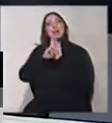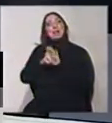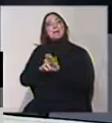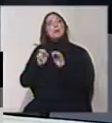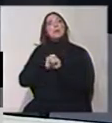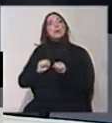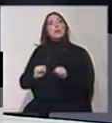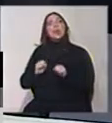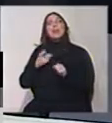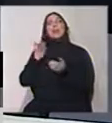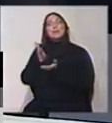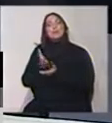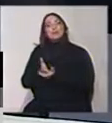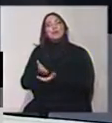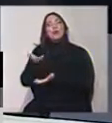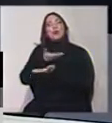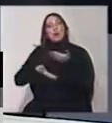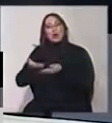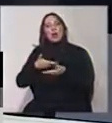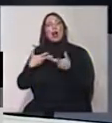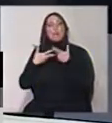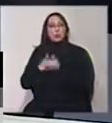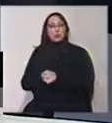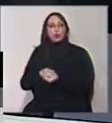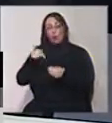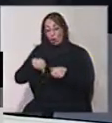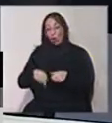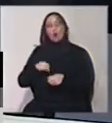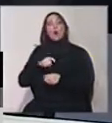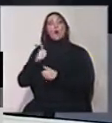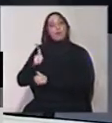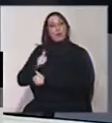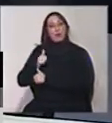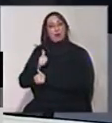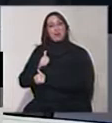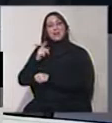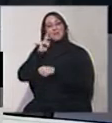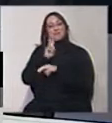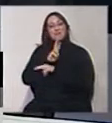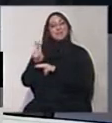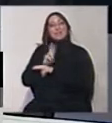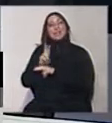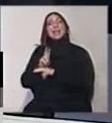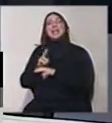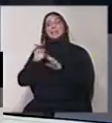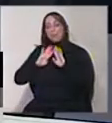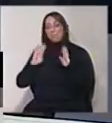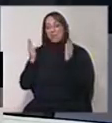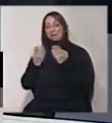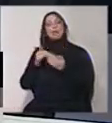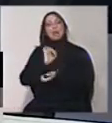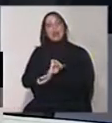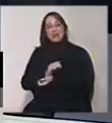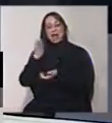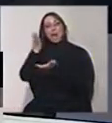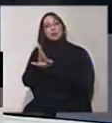de la contribución, de la colaboración, del apoyo. Hoy las Fuerzas Armadas contribuyen en la vigilancia de los perímetros de las cárceles, contribuyen